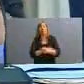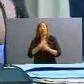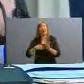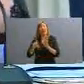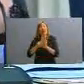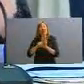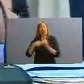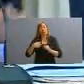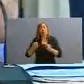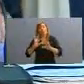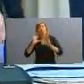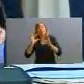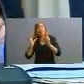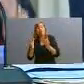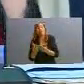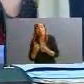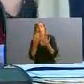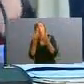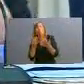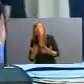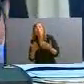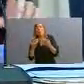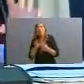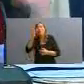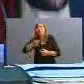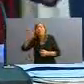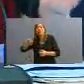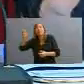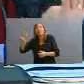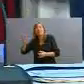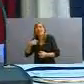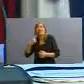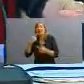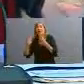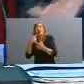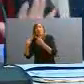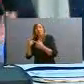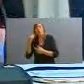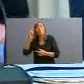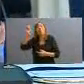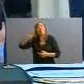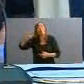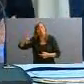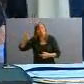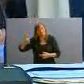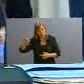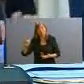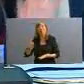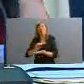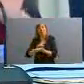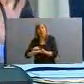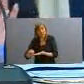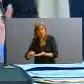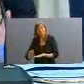forma y el número de esos consejeros que tienen que ser jueces, que tienen que ser